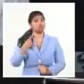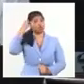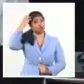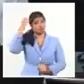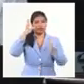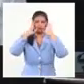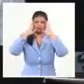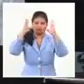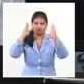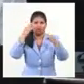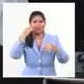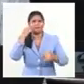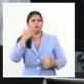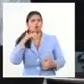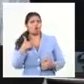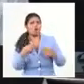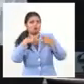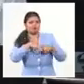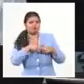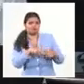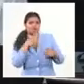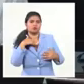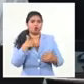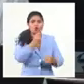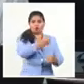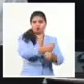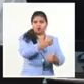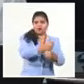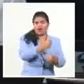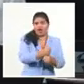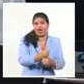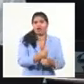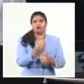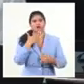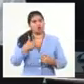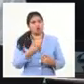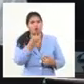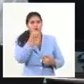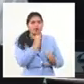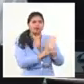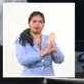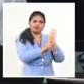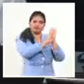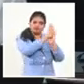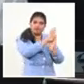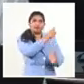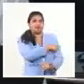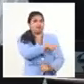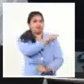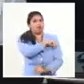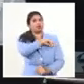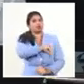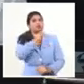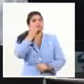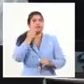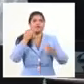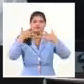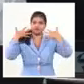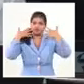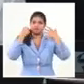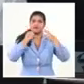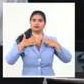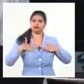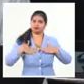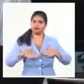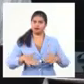trabajadores. Cualquiera de las termoeléctricas que uno visita, lo que ve es un abejeo de trabajo intenso en condiciones muy difíciles durante